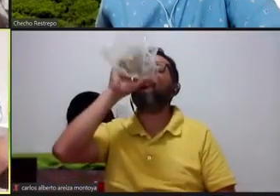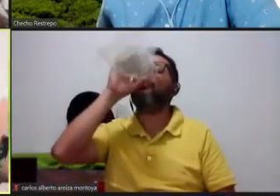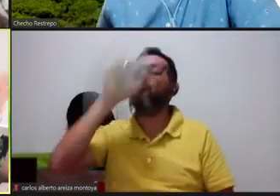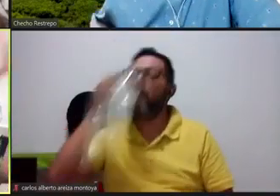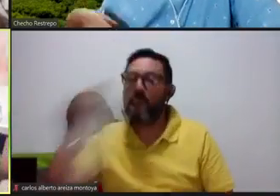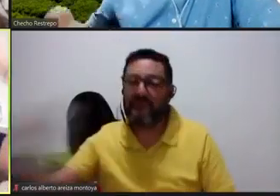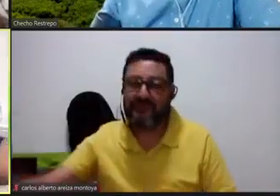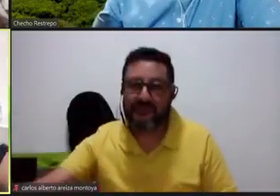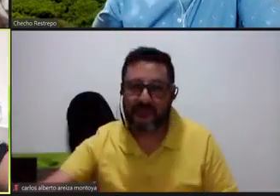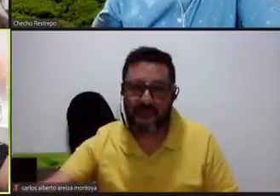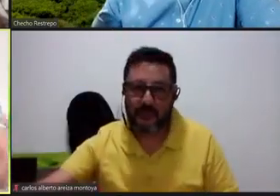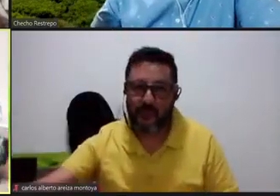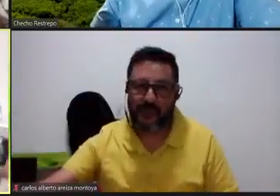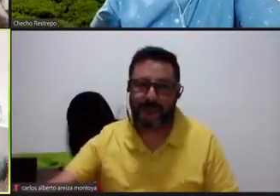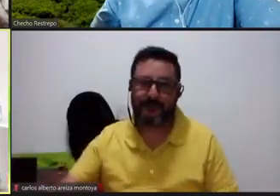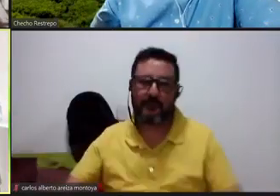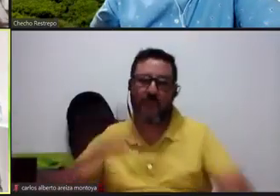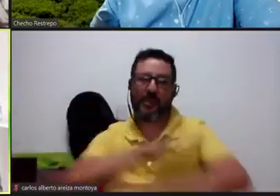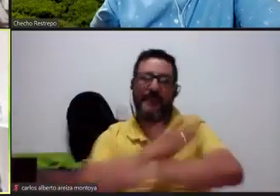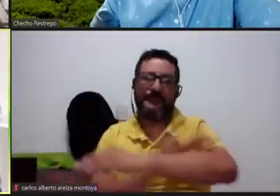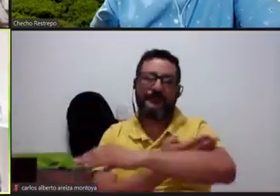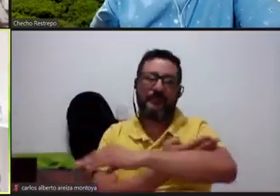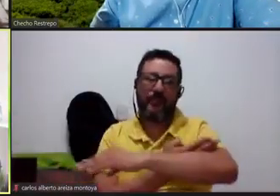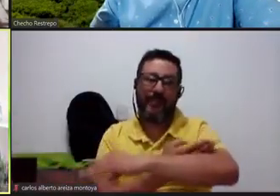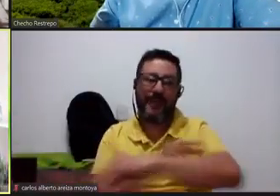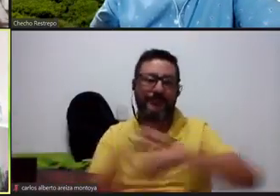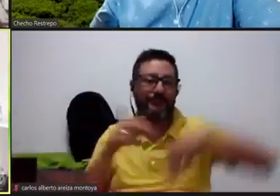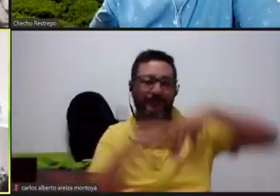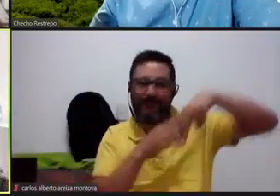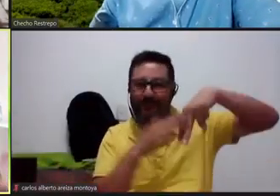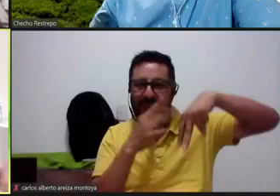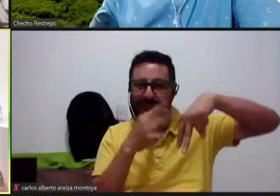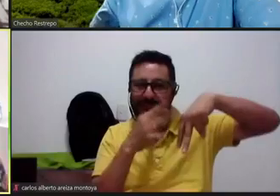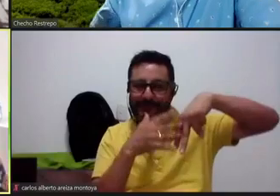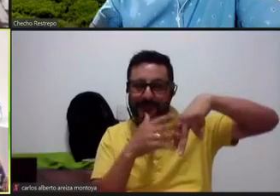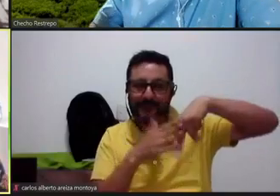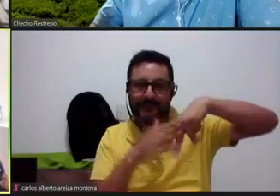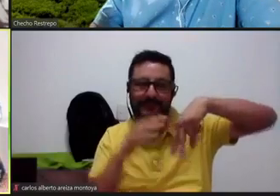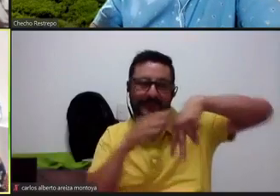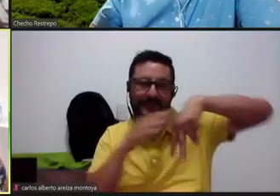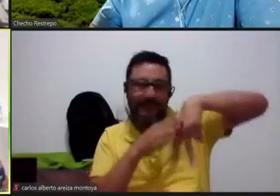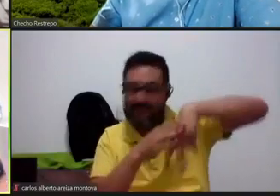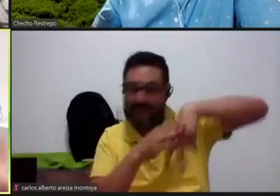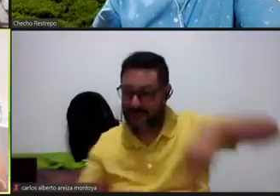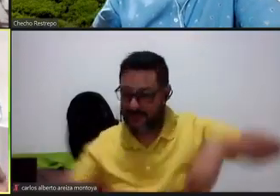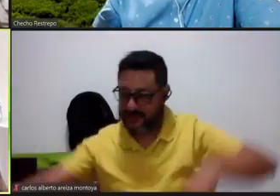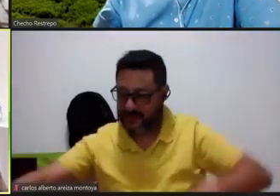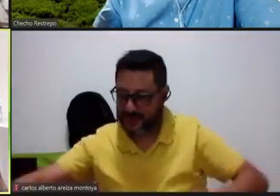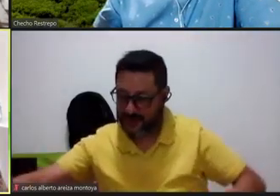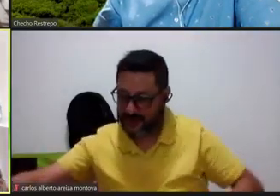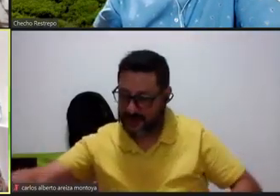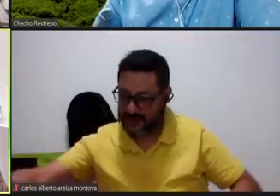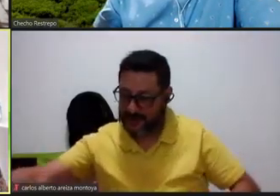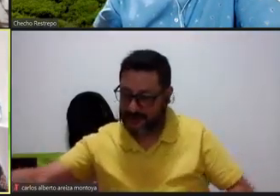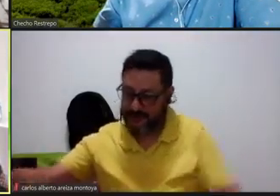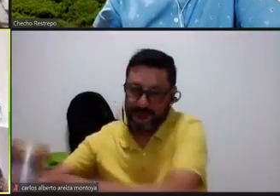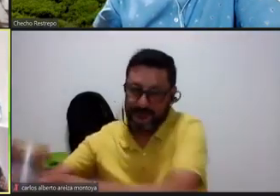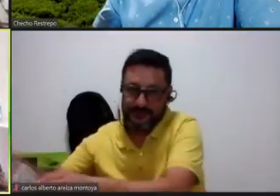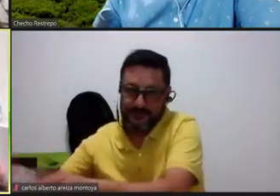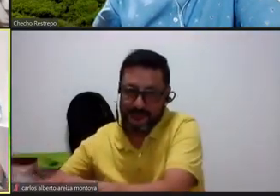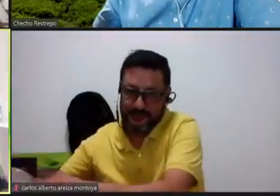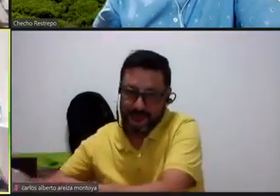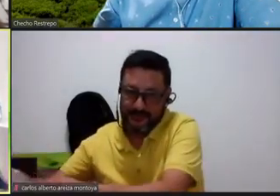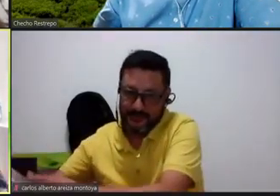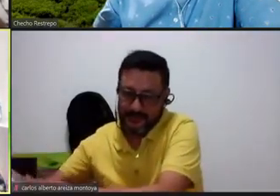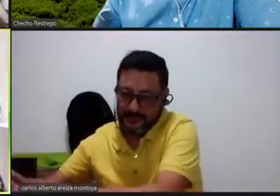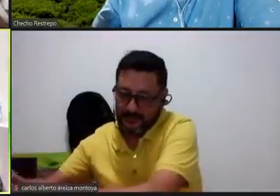mucha fuerza, digamos, en los brazos, pero no tienen tanta fuerza en las piernas o en el centro del cuerpo. Y si moldeamos todo eso, es